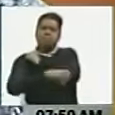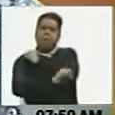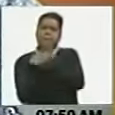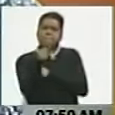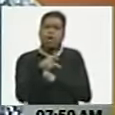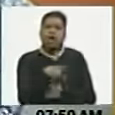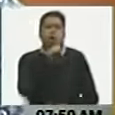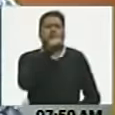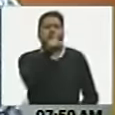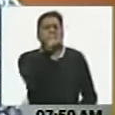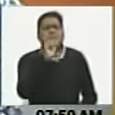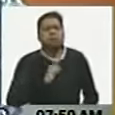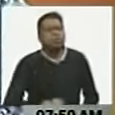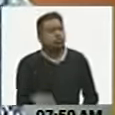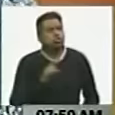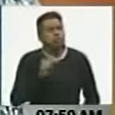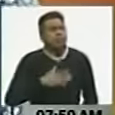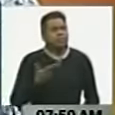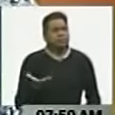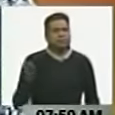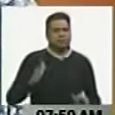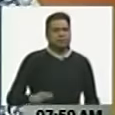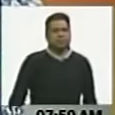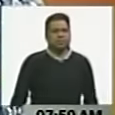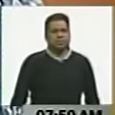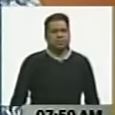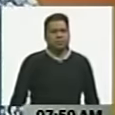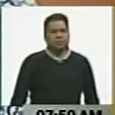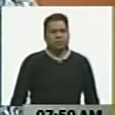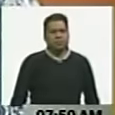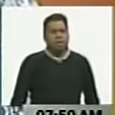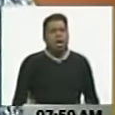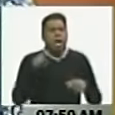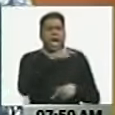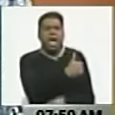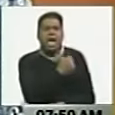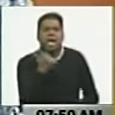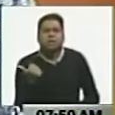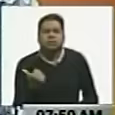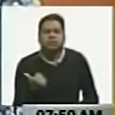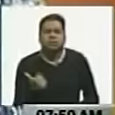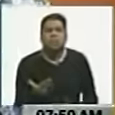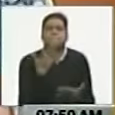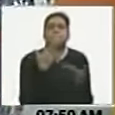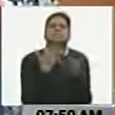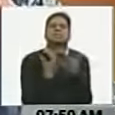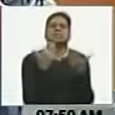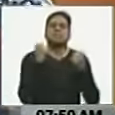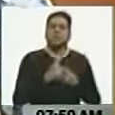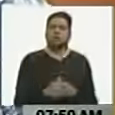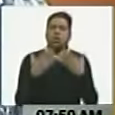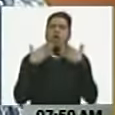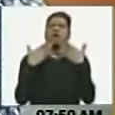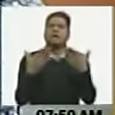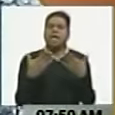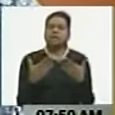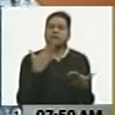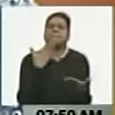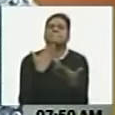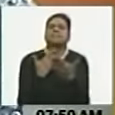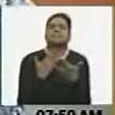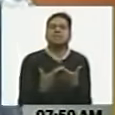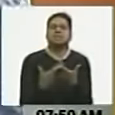ustedes son... Eso no puede ser. Gracias a estos compañeros pidiendo resguardo, por lo menos en